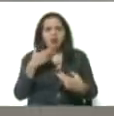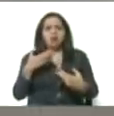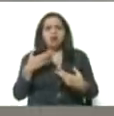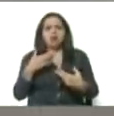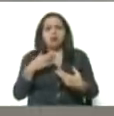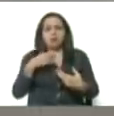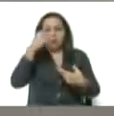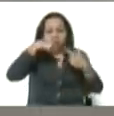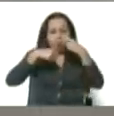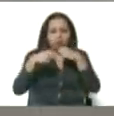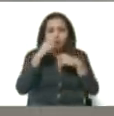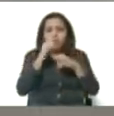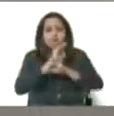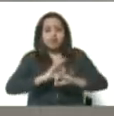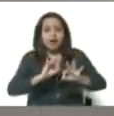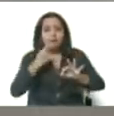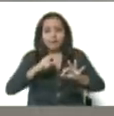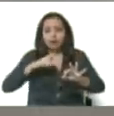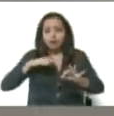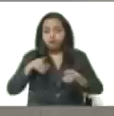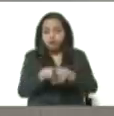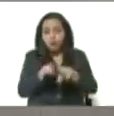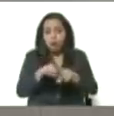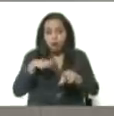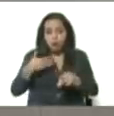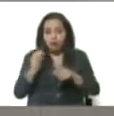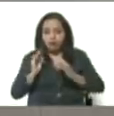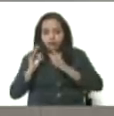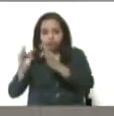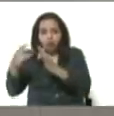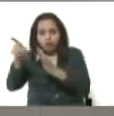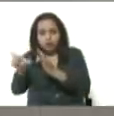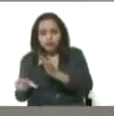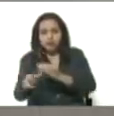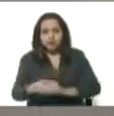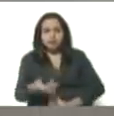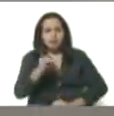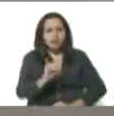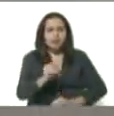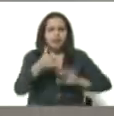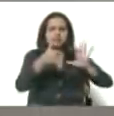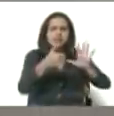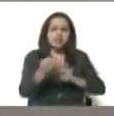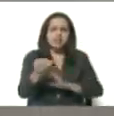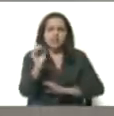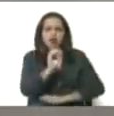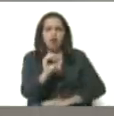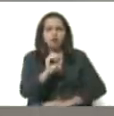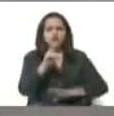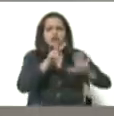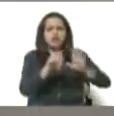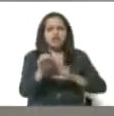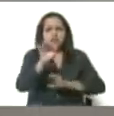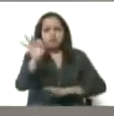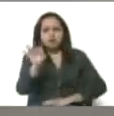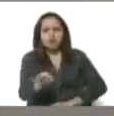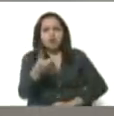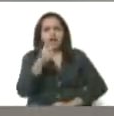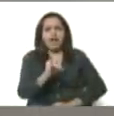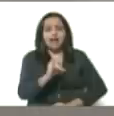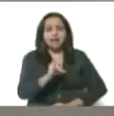pueden contagiar a otra persona. Y en Venezuela se estima entre un 60 y un 70% que estos casos